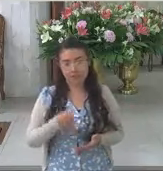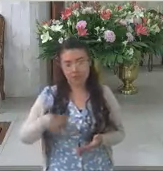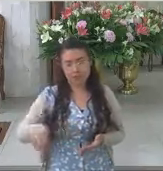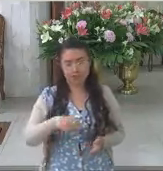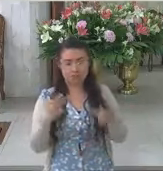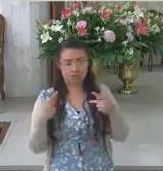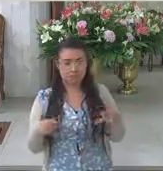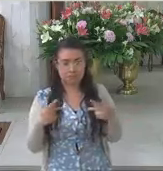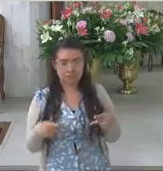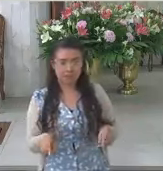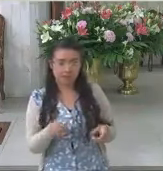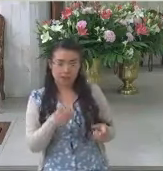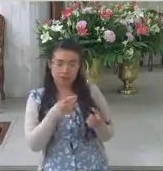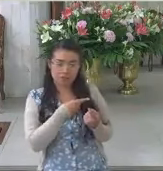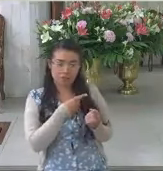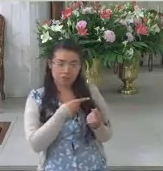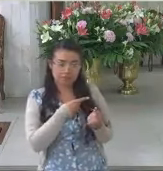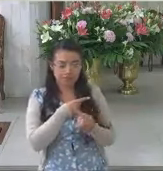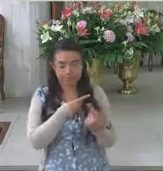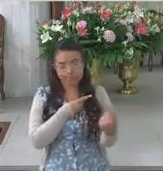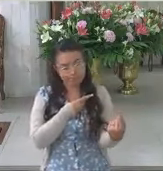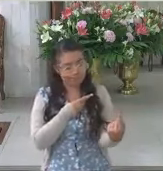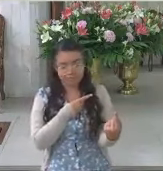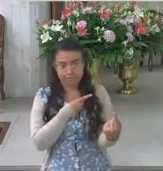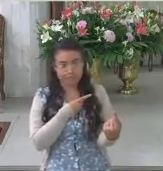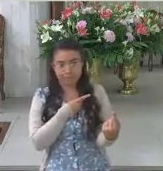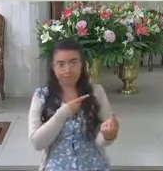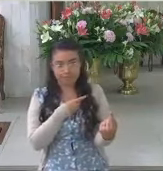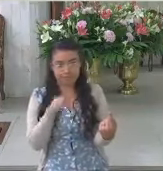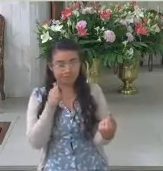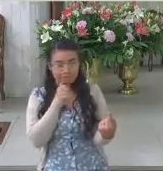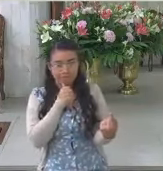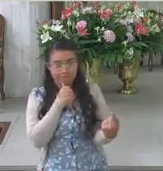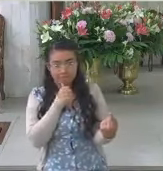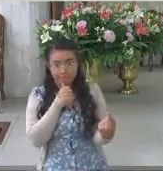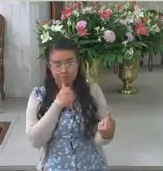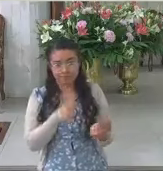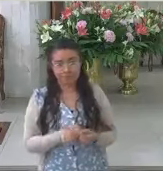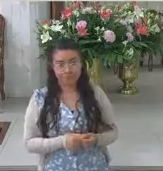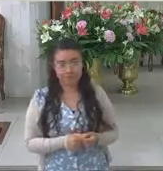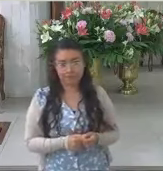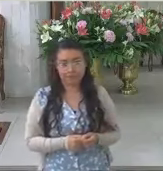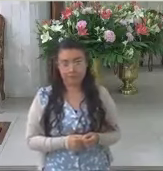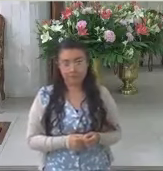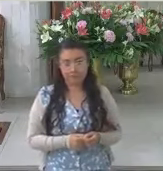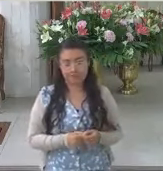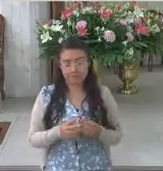propias expensas hermanos el tiempo se acorta